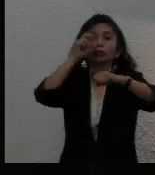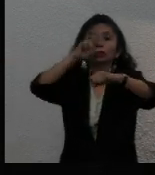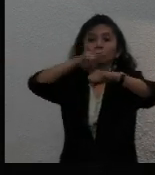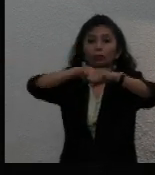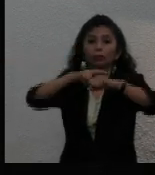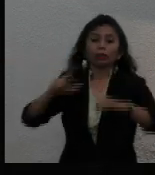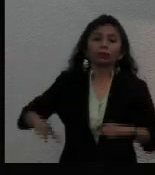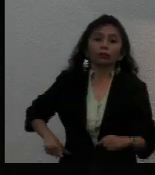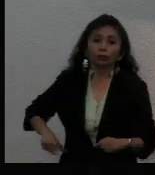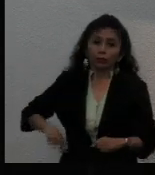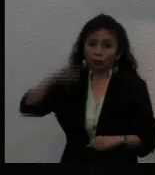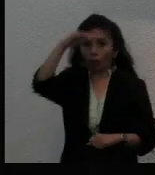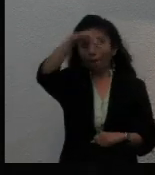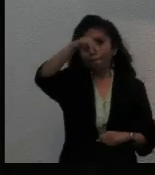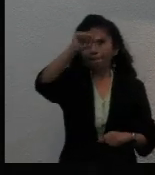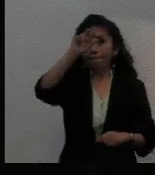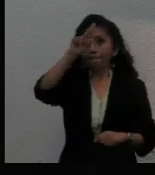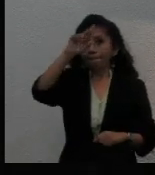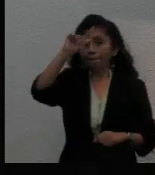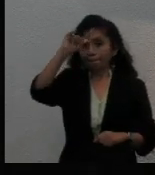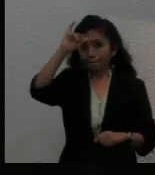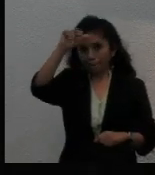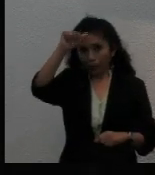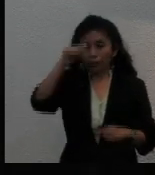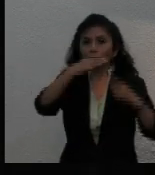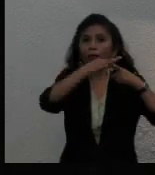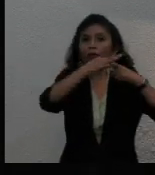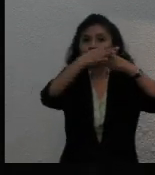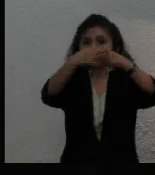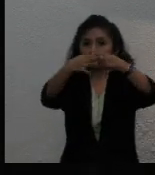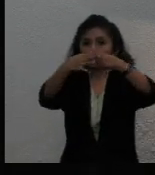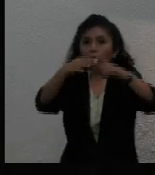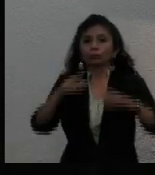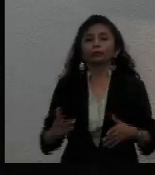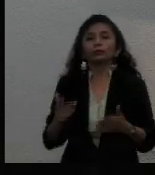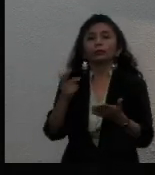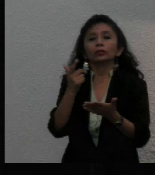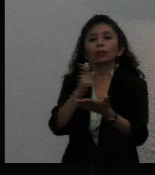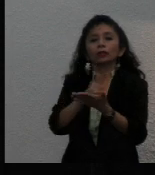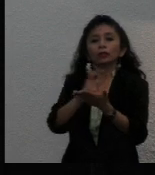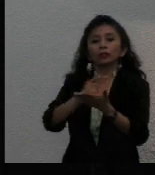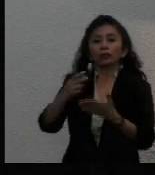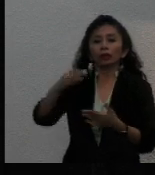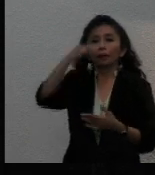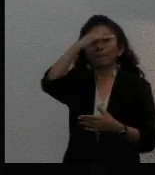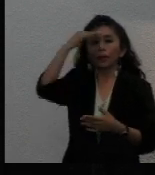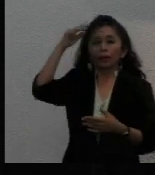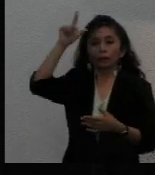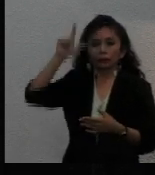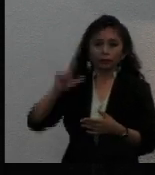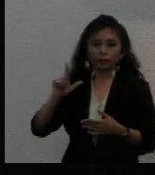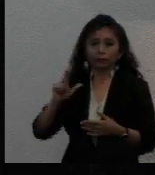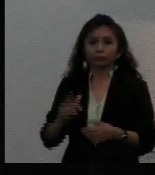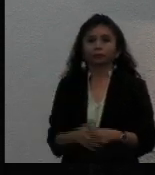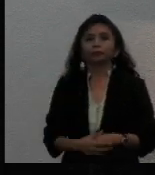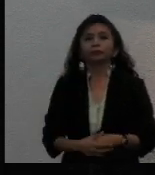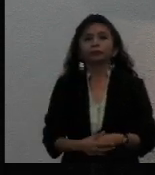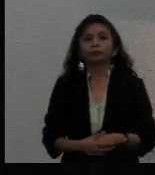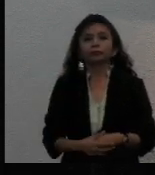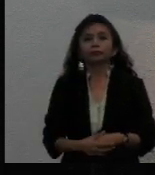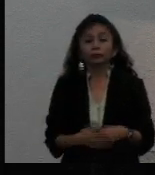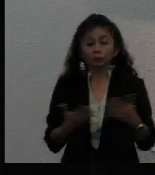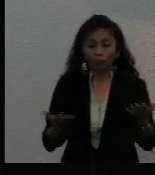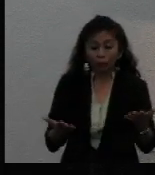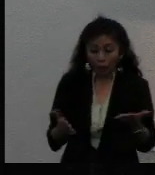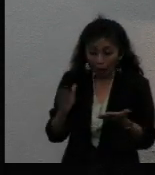Gobierno, la licenciada María Cristina Torres Gómez, en representación de nuestra gobernadora, la licenciada Mara Lezama.